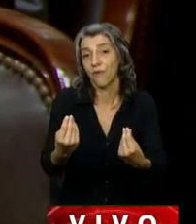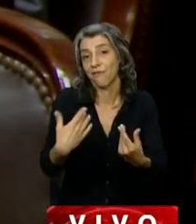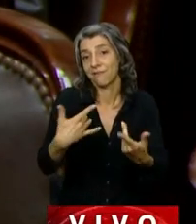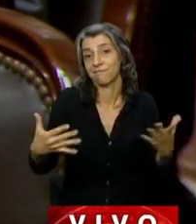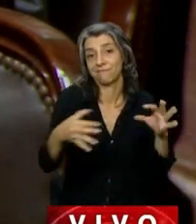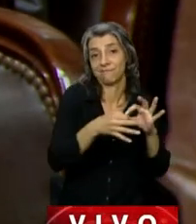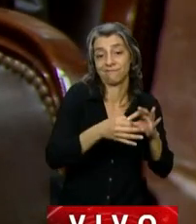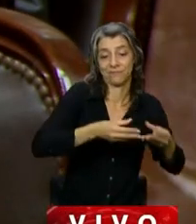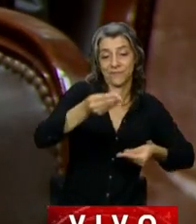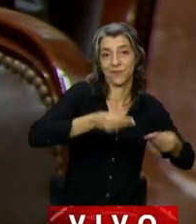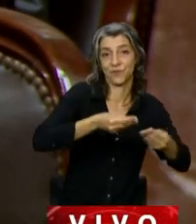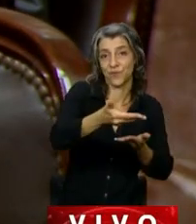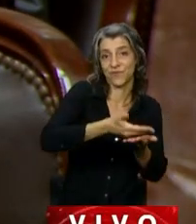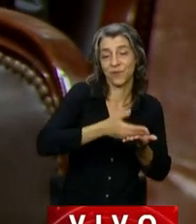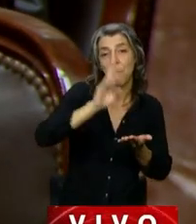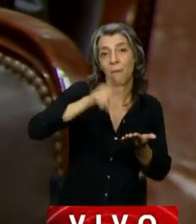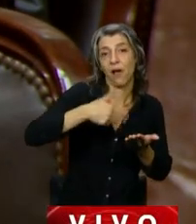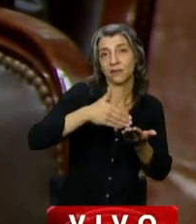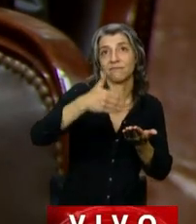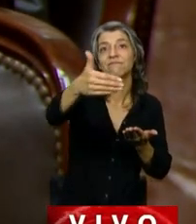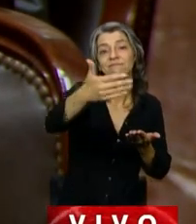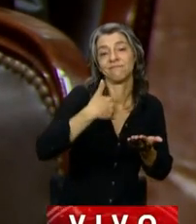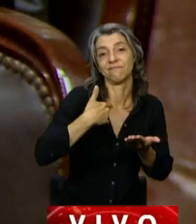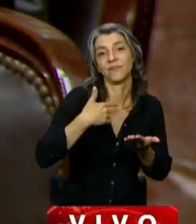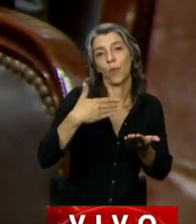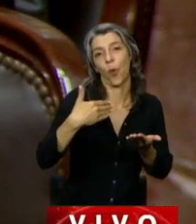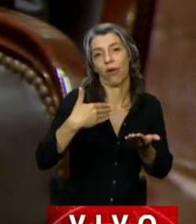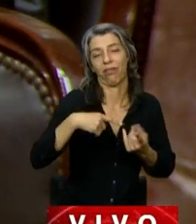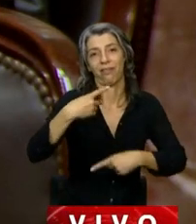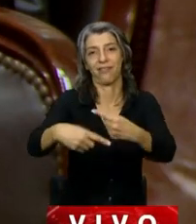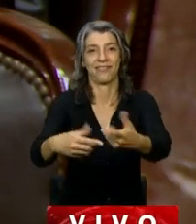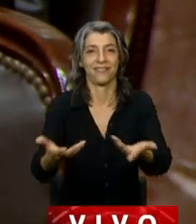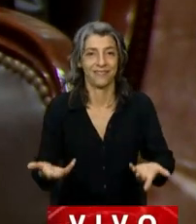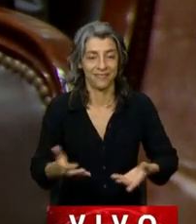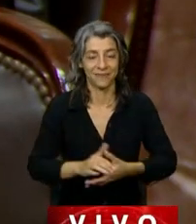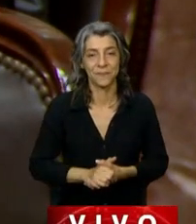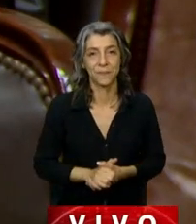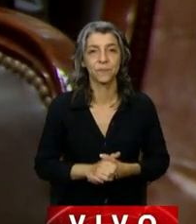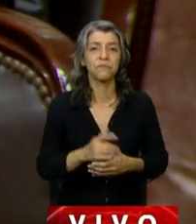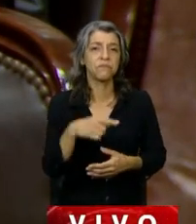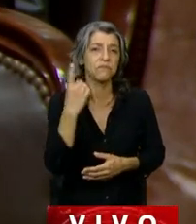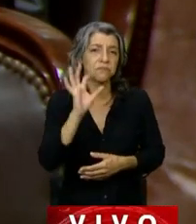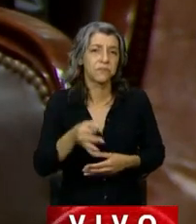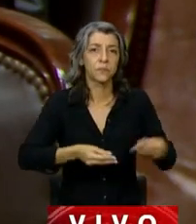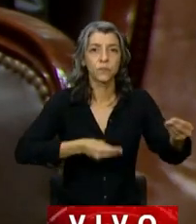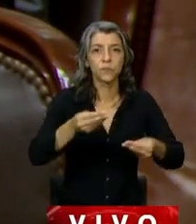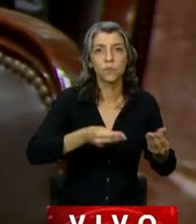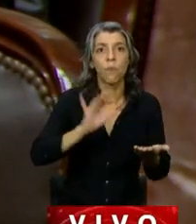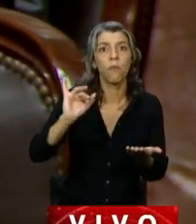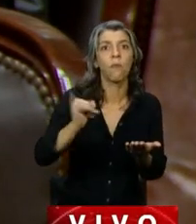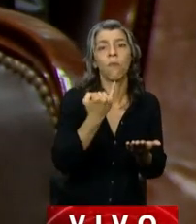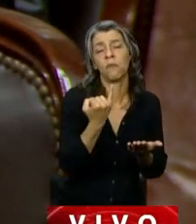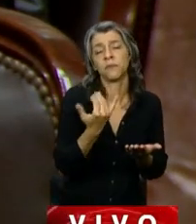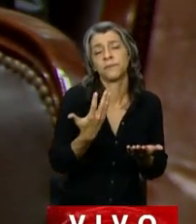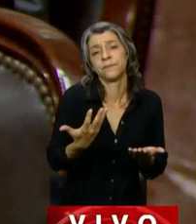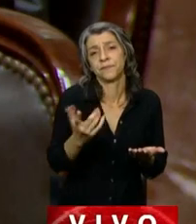presupuesto, una previsibilidad. Quizás, y podemos decir que no es lo ideal, sí, no, quizás